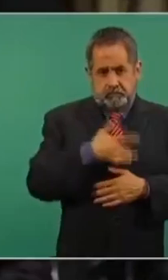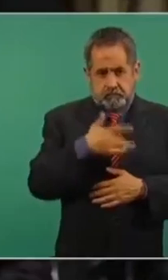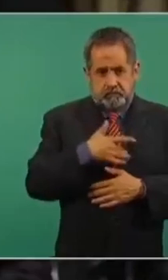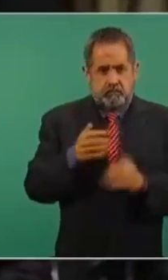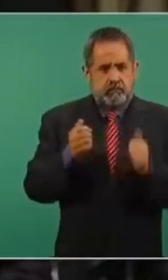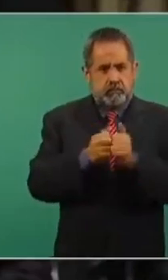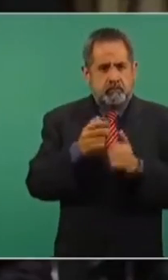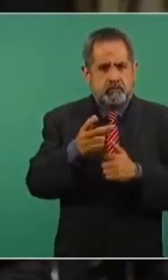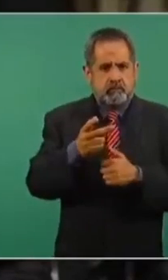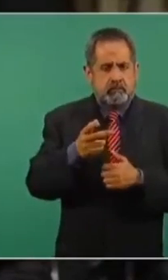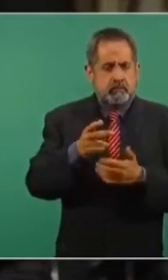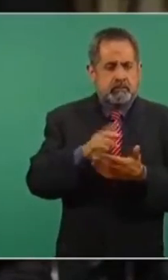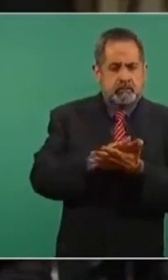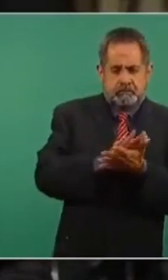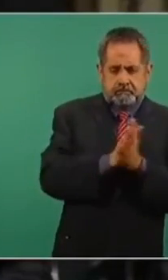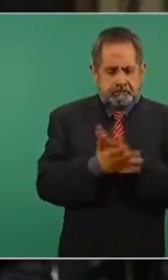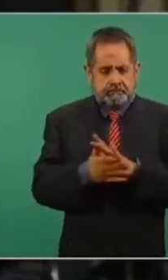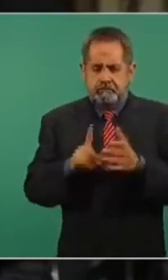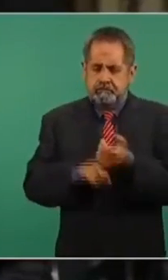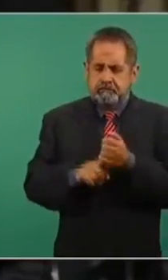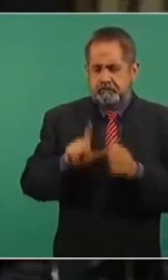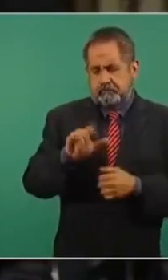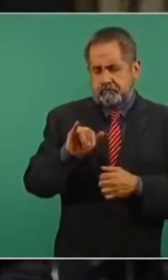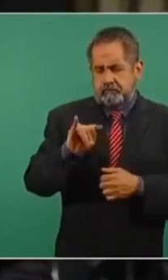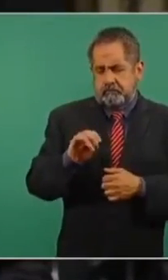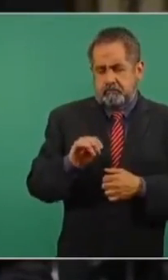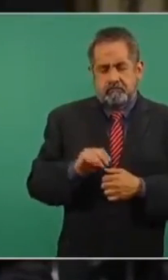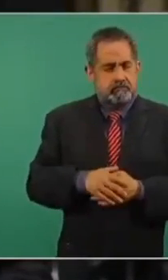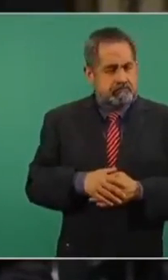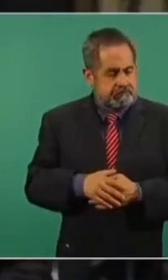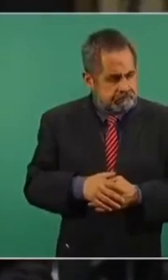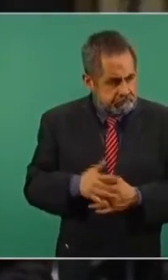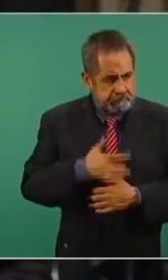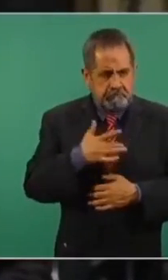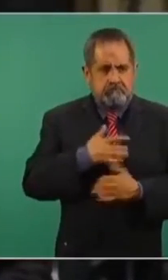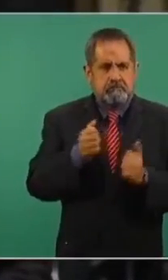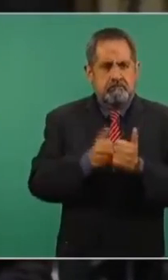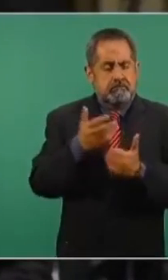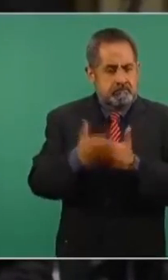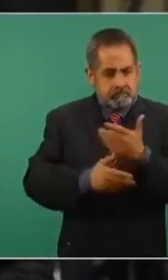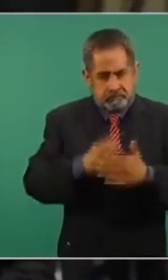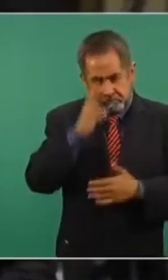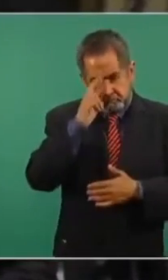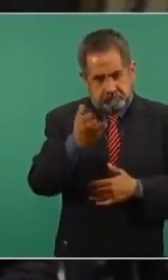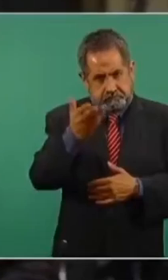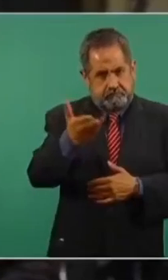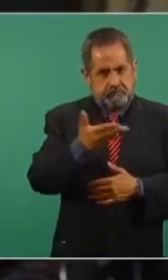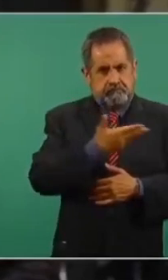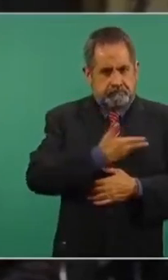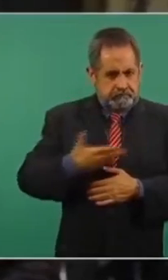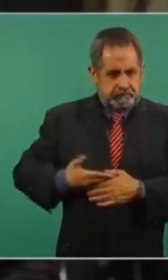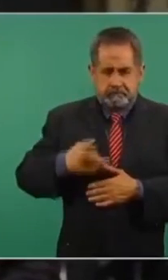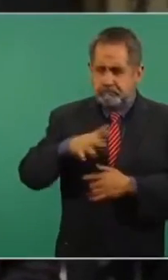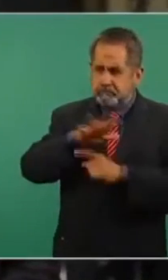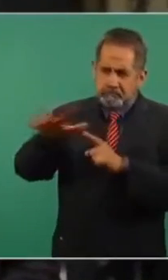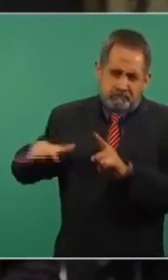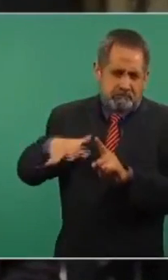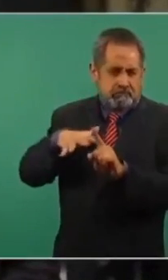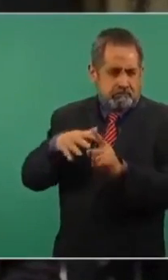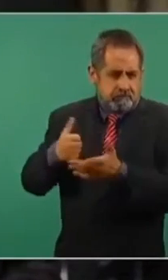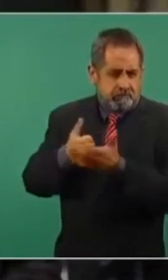incluyendo la nacionalización del litio, señor presidente, con el respaldo popular que usted